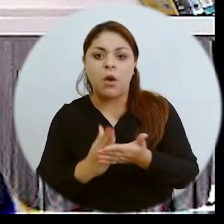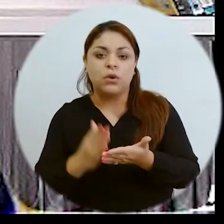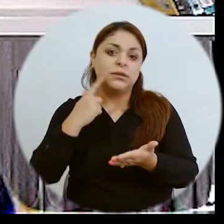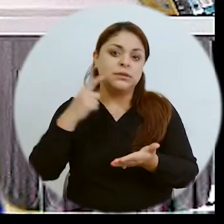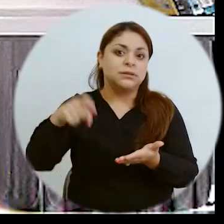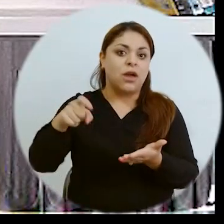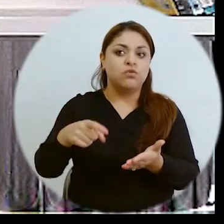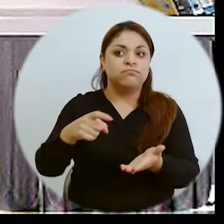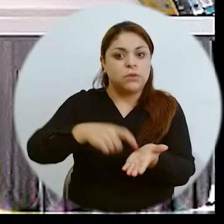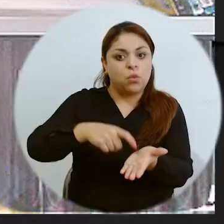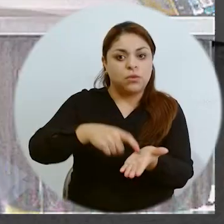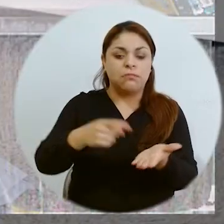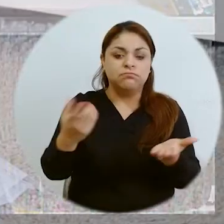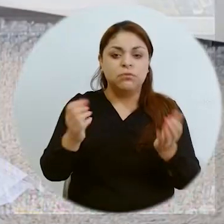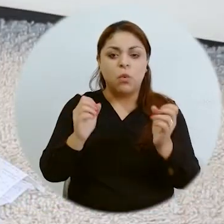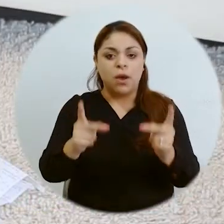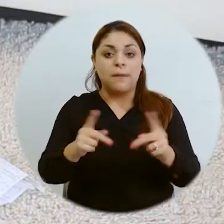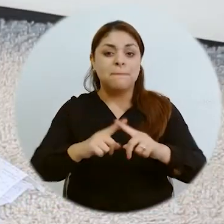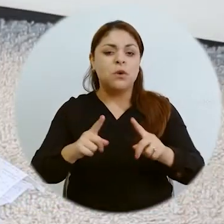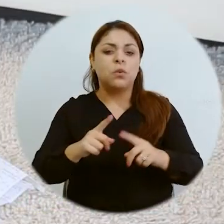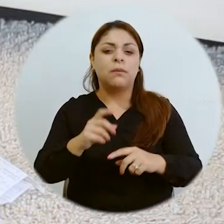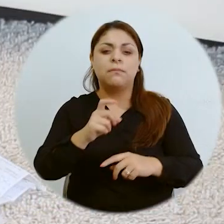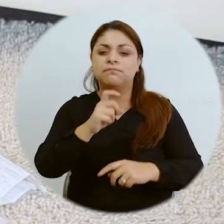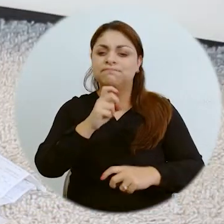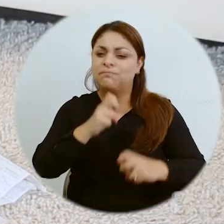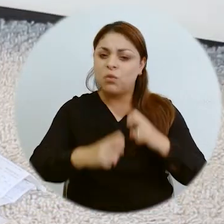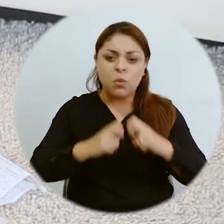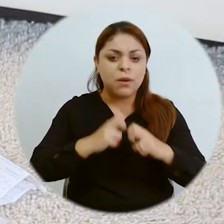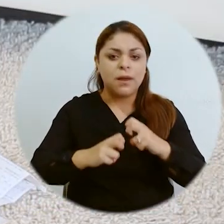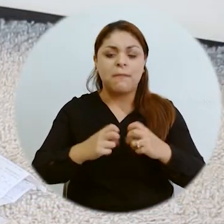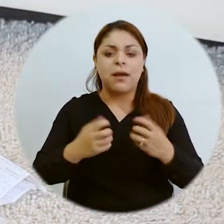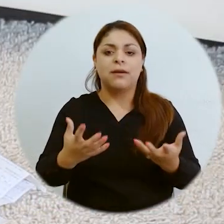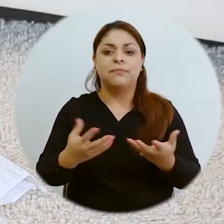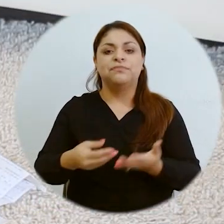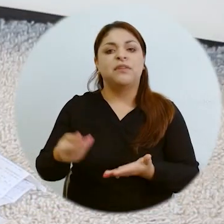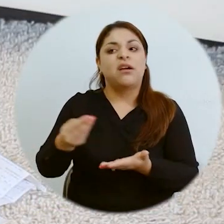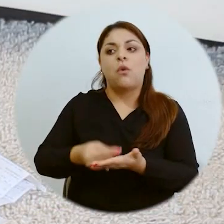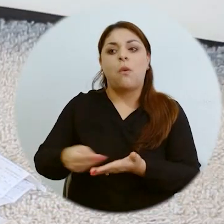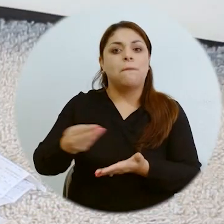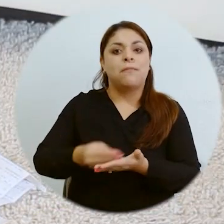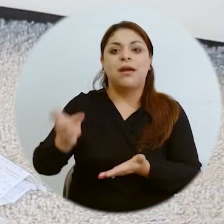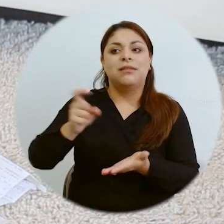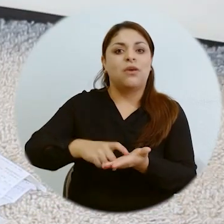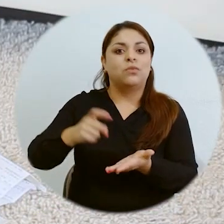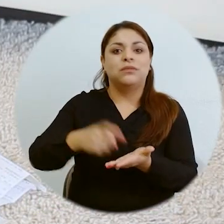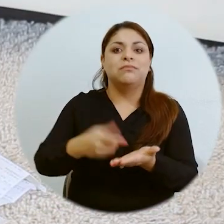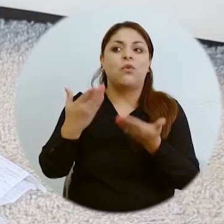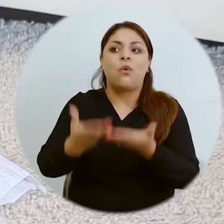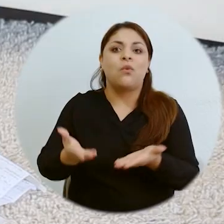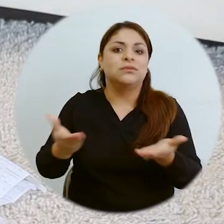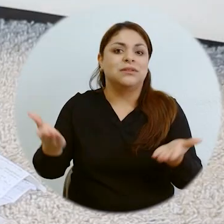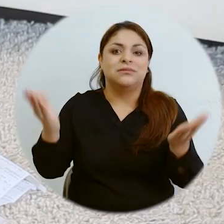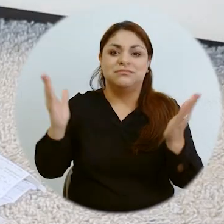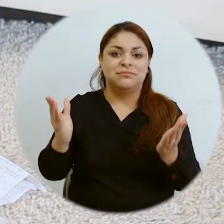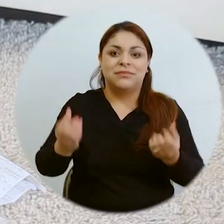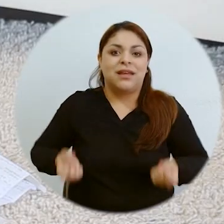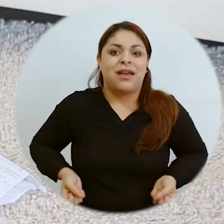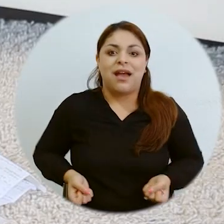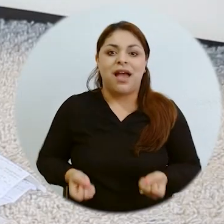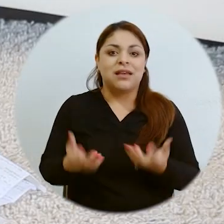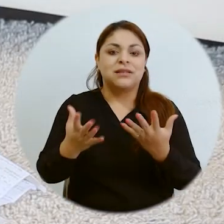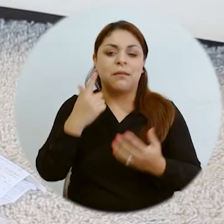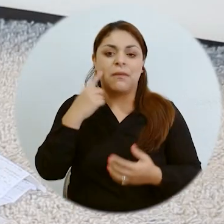la deuda es muy necesaria. El problema de la deuda se origina cuando tenemos deuda por gasto corriente. ¿Qué quiere decir esto? Deuda